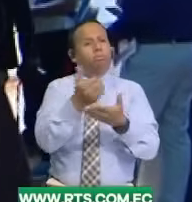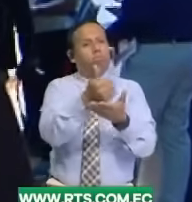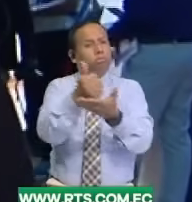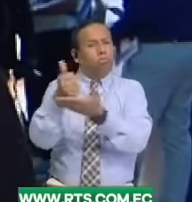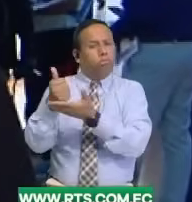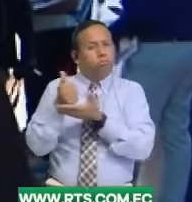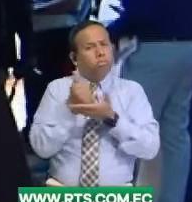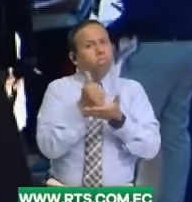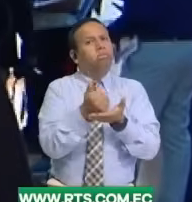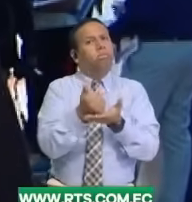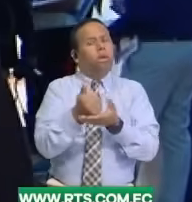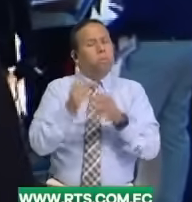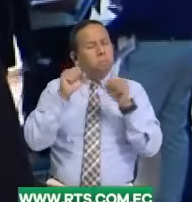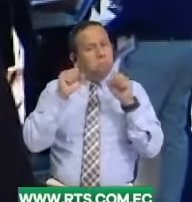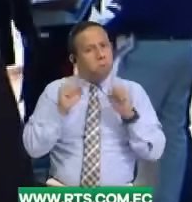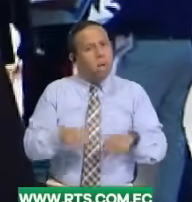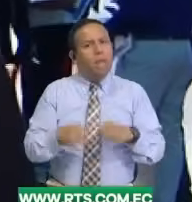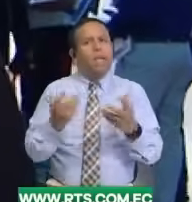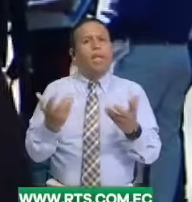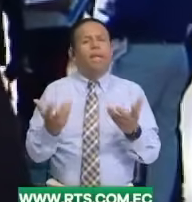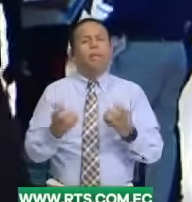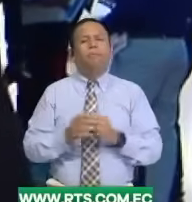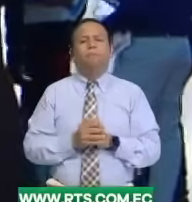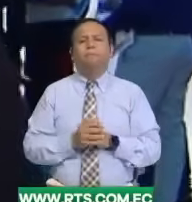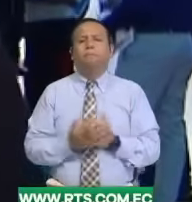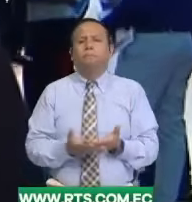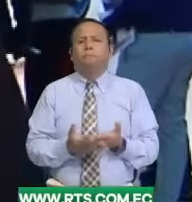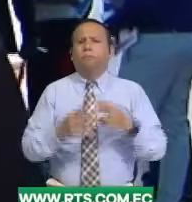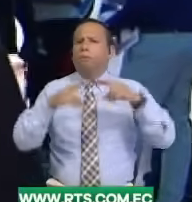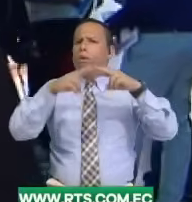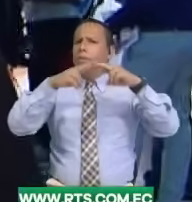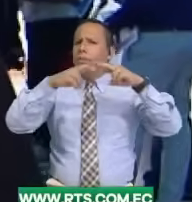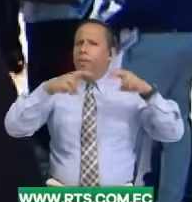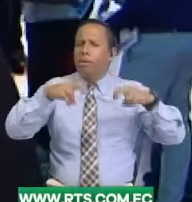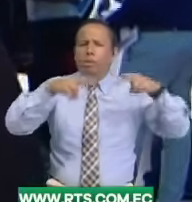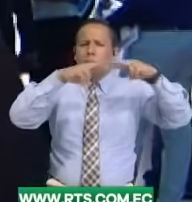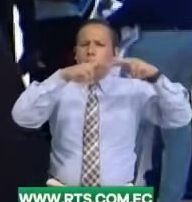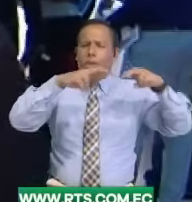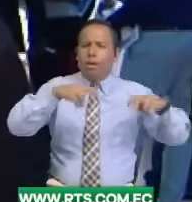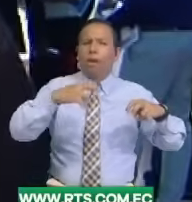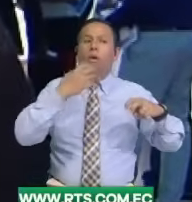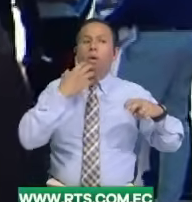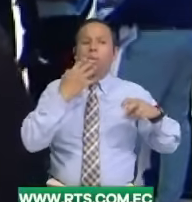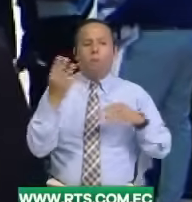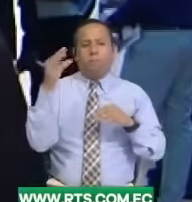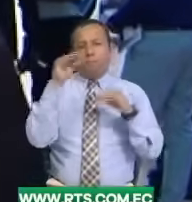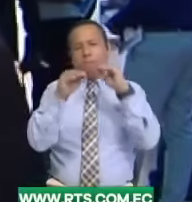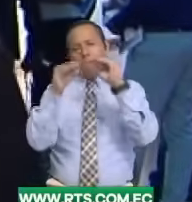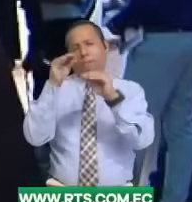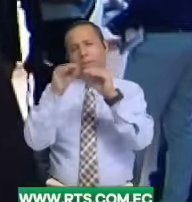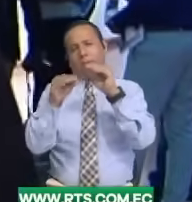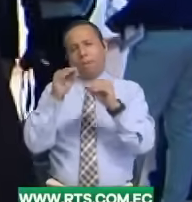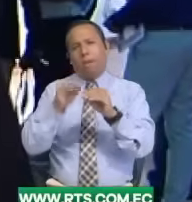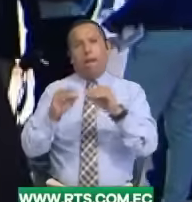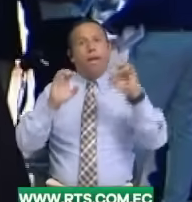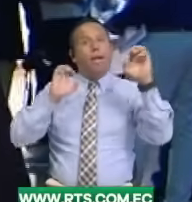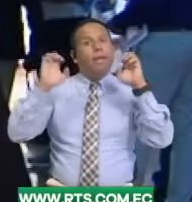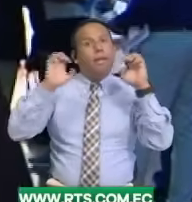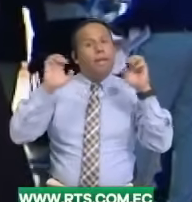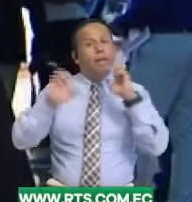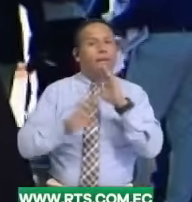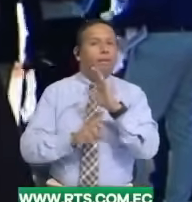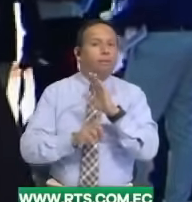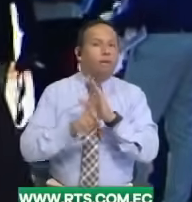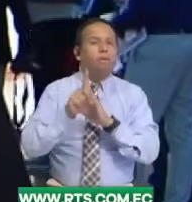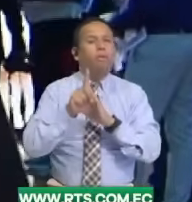también como herramientas para poder tener una investigación y crear una base para poner estrategias de desarrollo